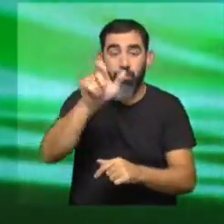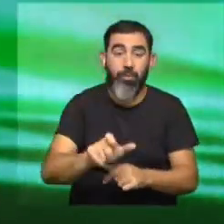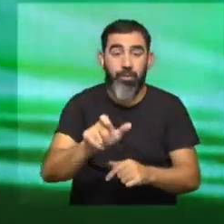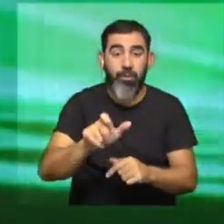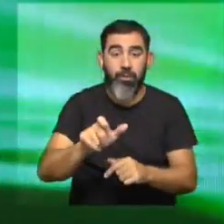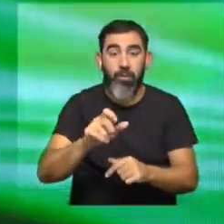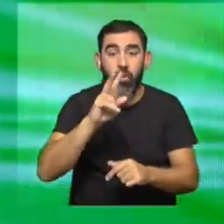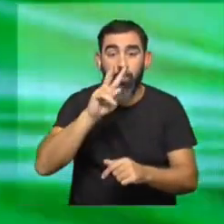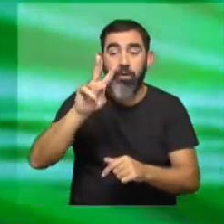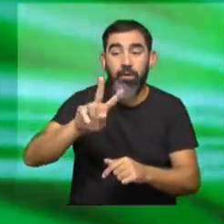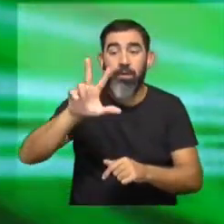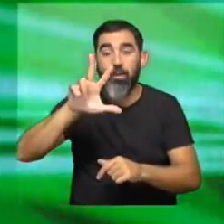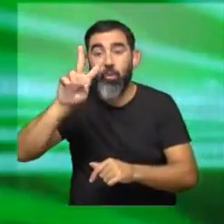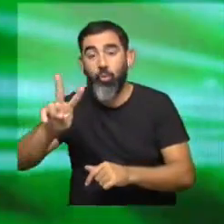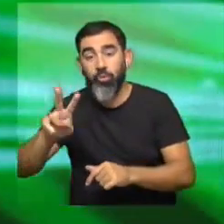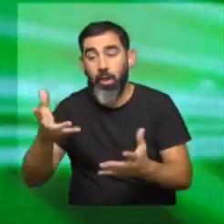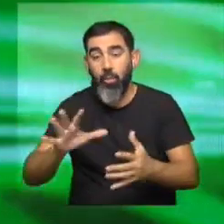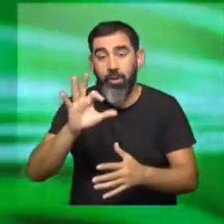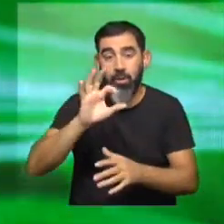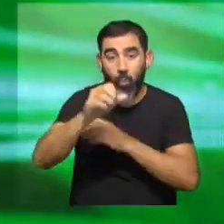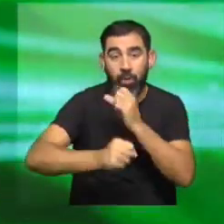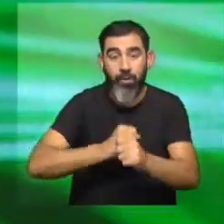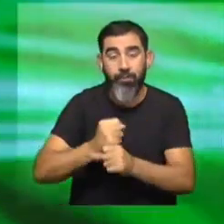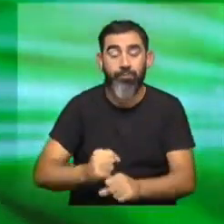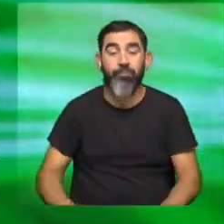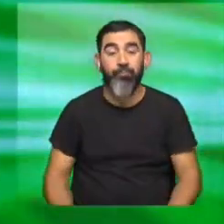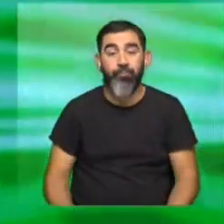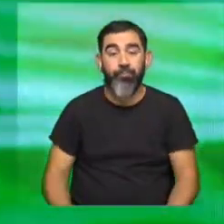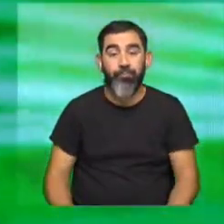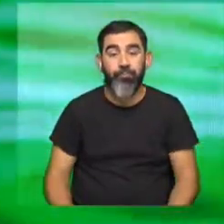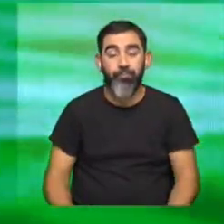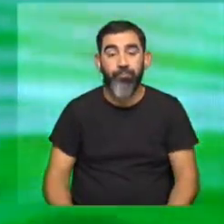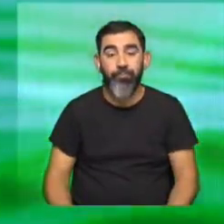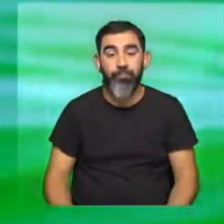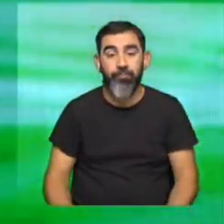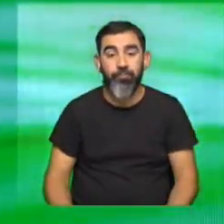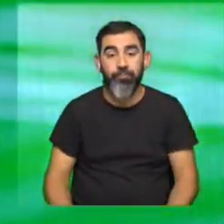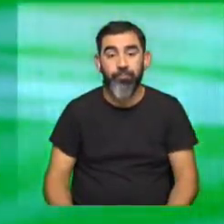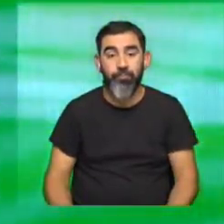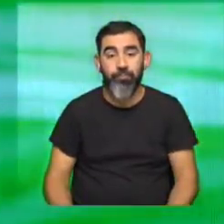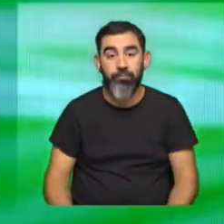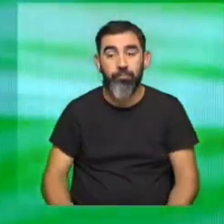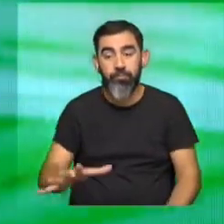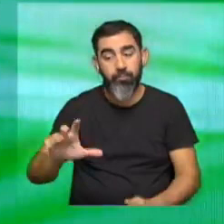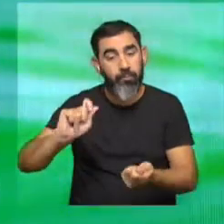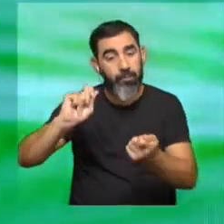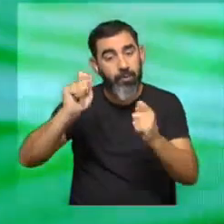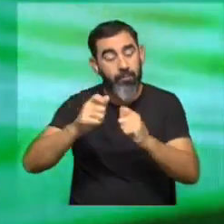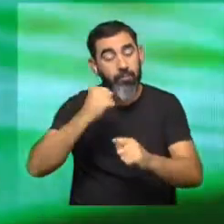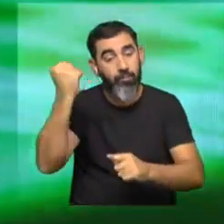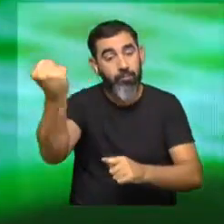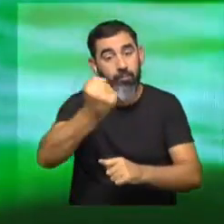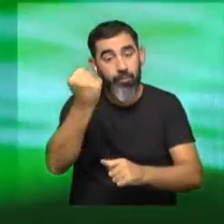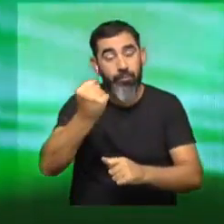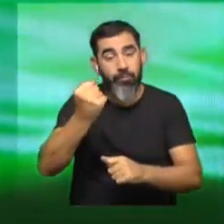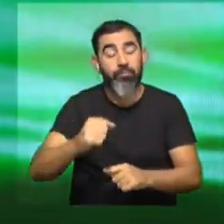a la causal en 2032. Los que hoy tienen 50. Exactamente, exactamente. Para ahí va a haber un cambio bien importante que